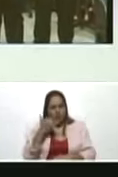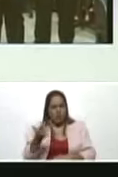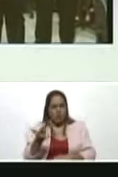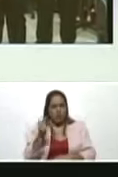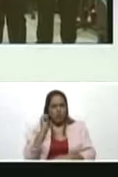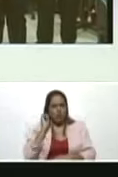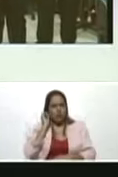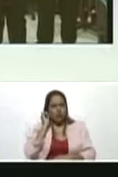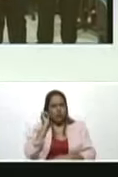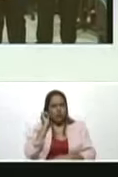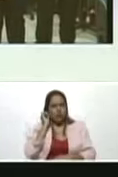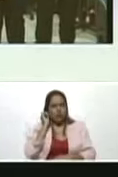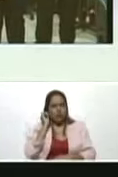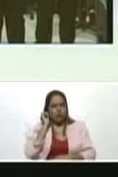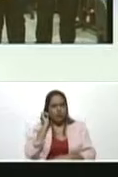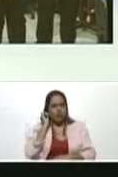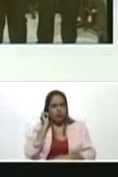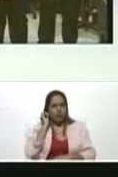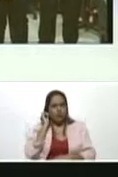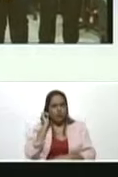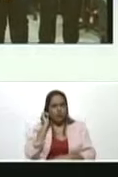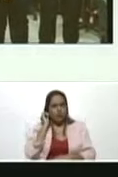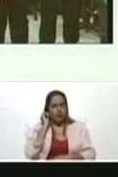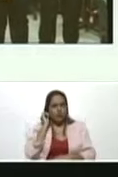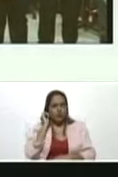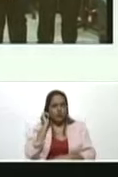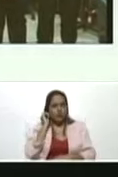O es Fidelia, o es Fidel.